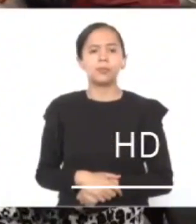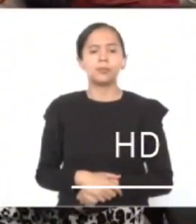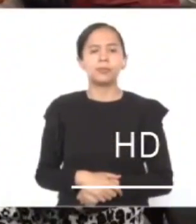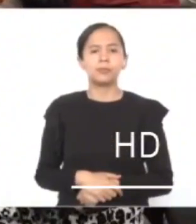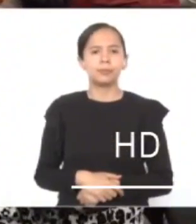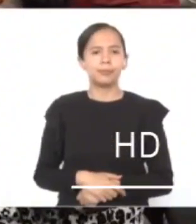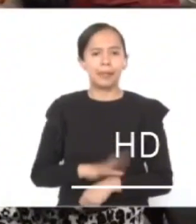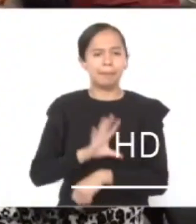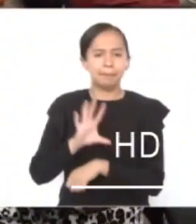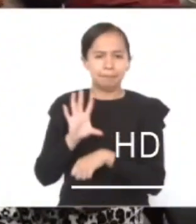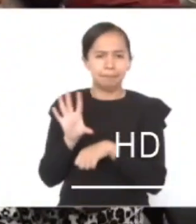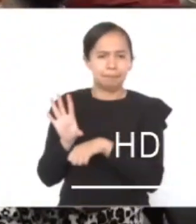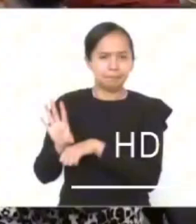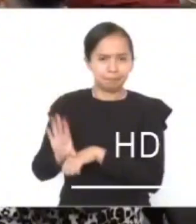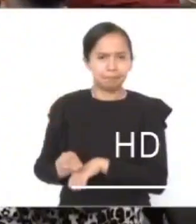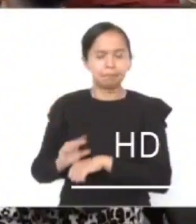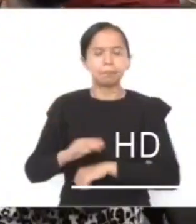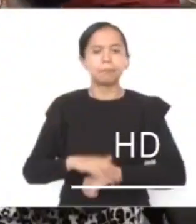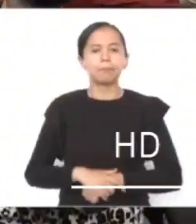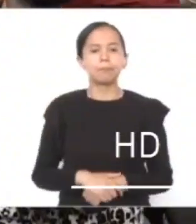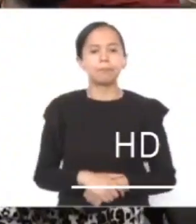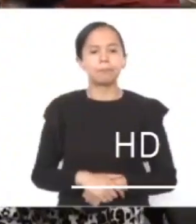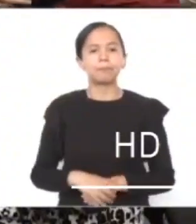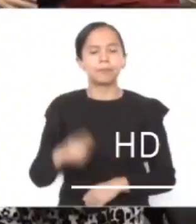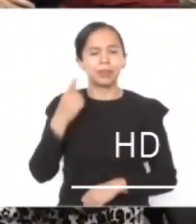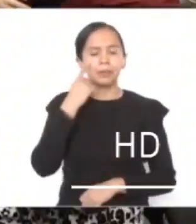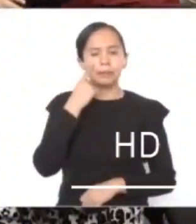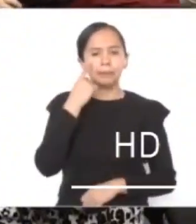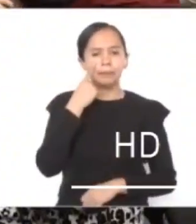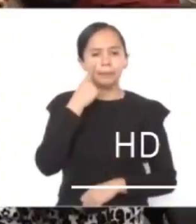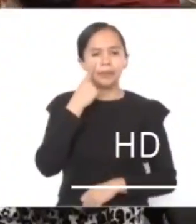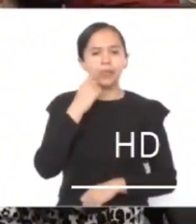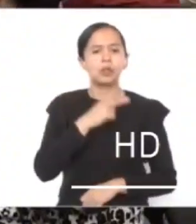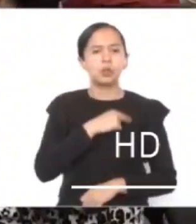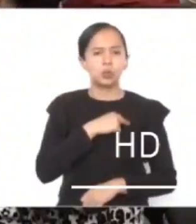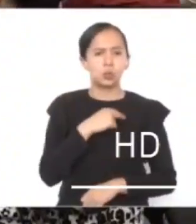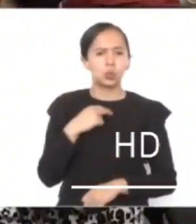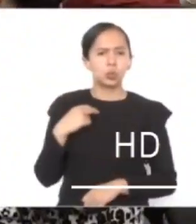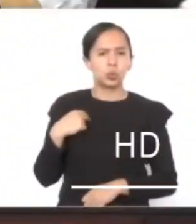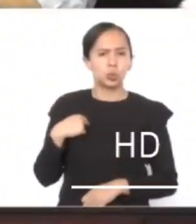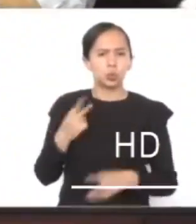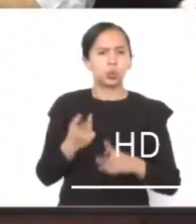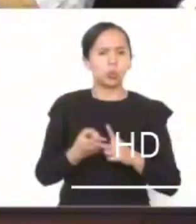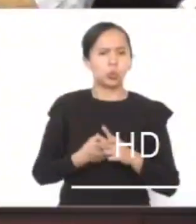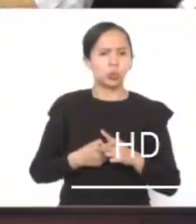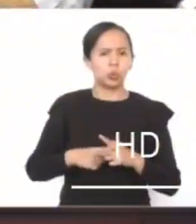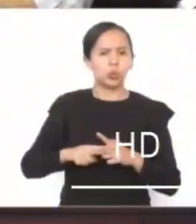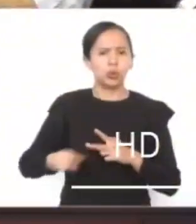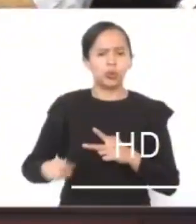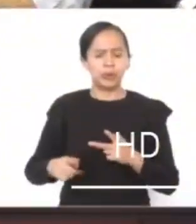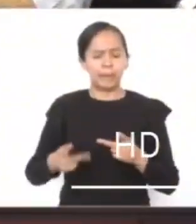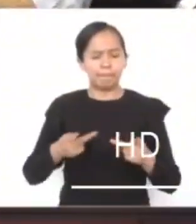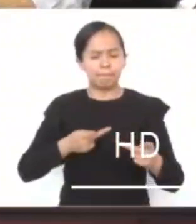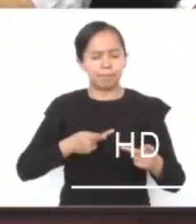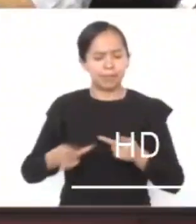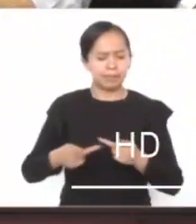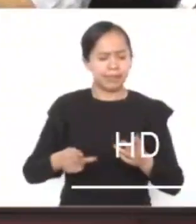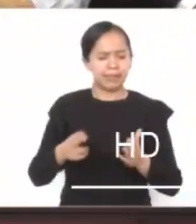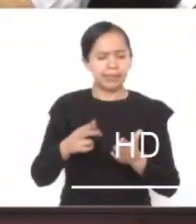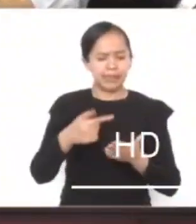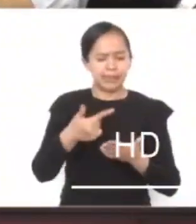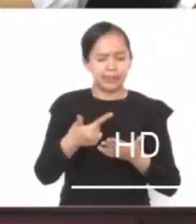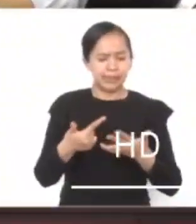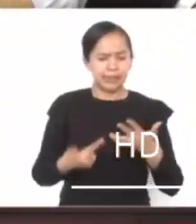Si me permites, cuando nosotros iniciamos la elaboración del protocolo de